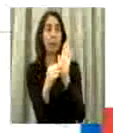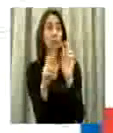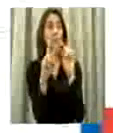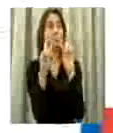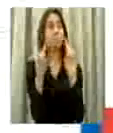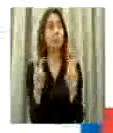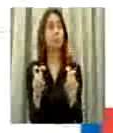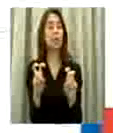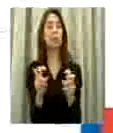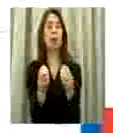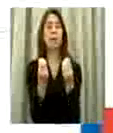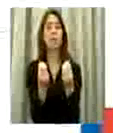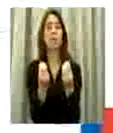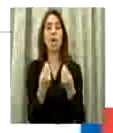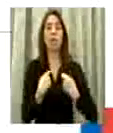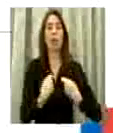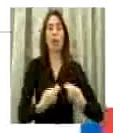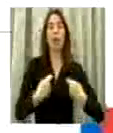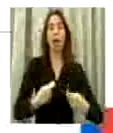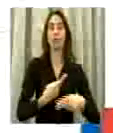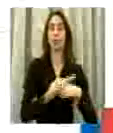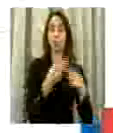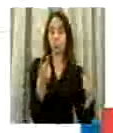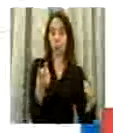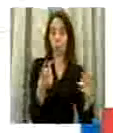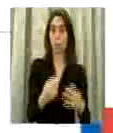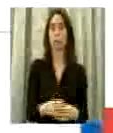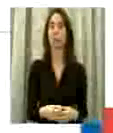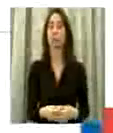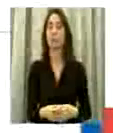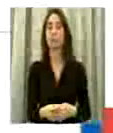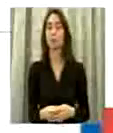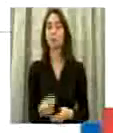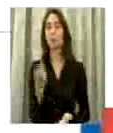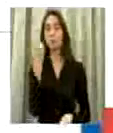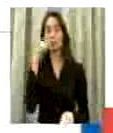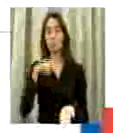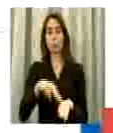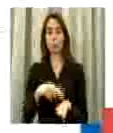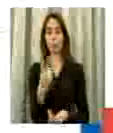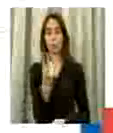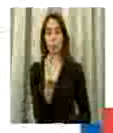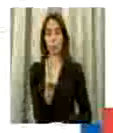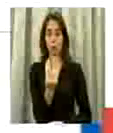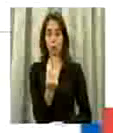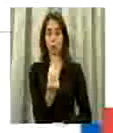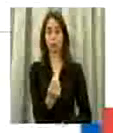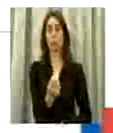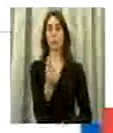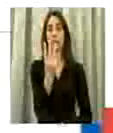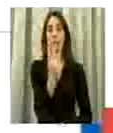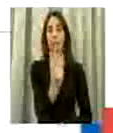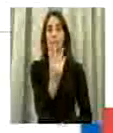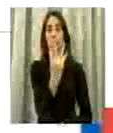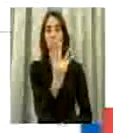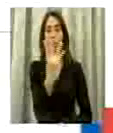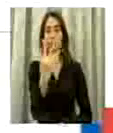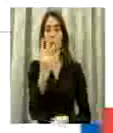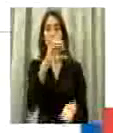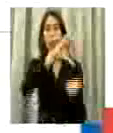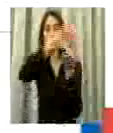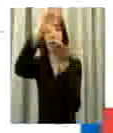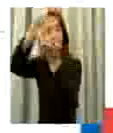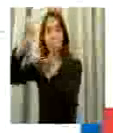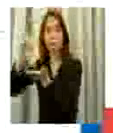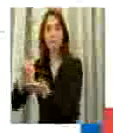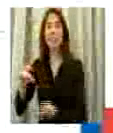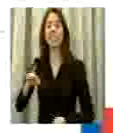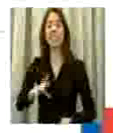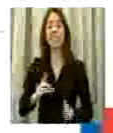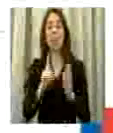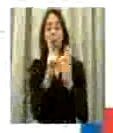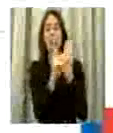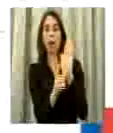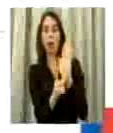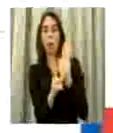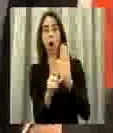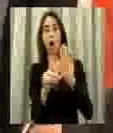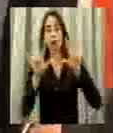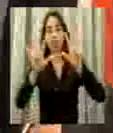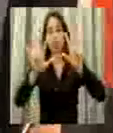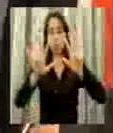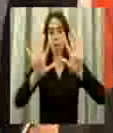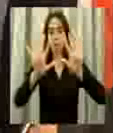en materia de eficiencia de gasto público. Y en el año 2012, entre 144 países, estamos en la posición